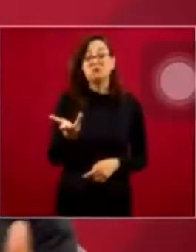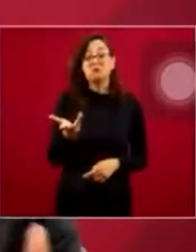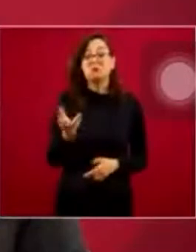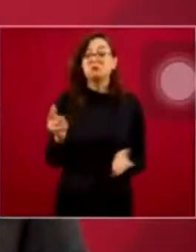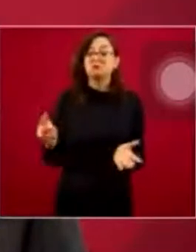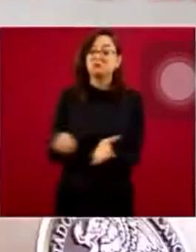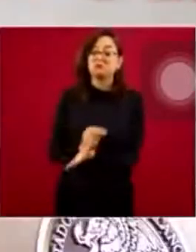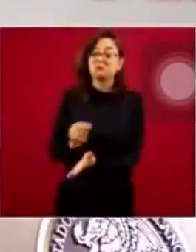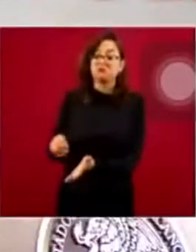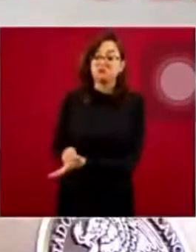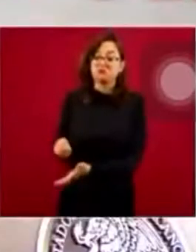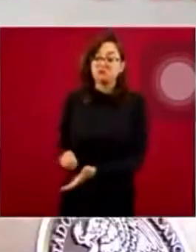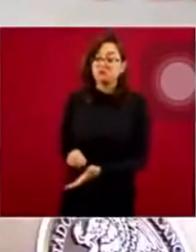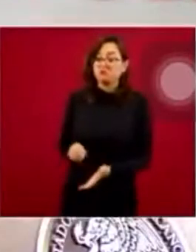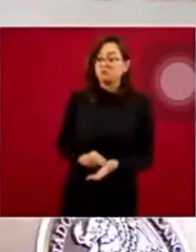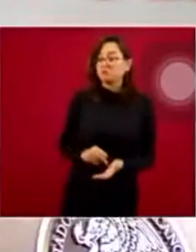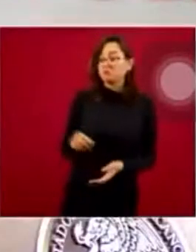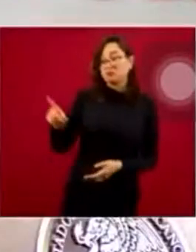aportaran los ciudadanos?